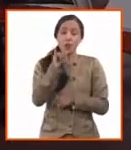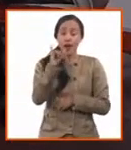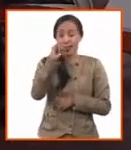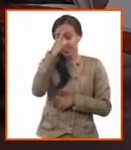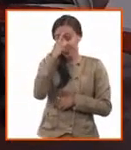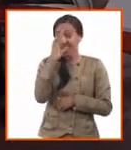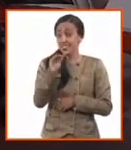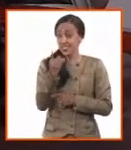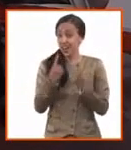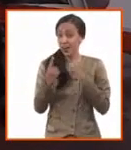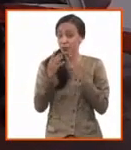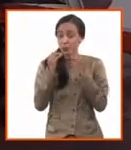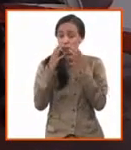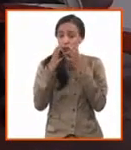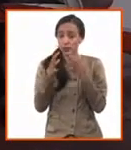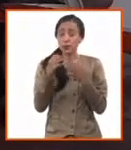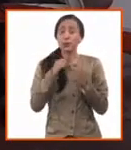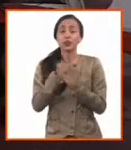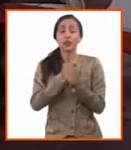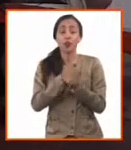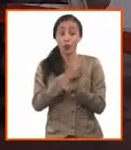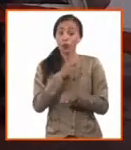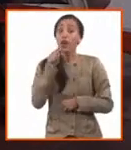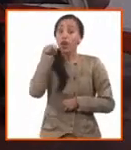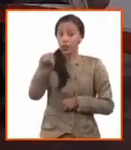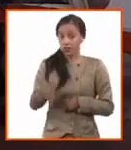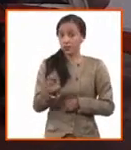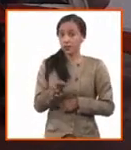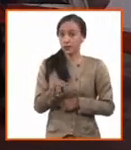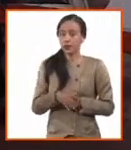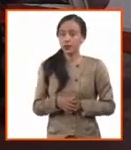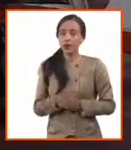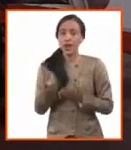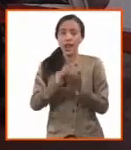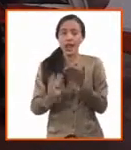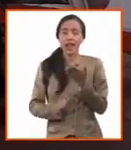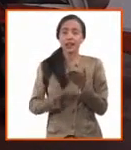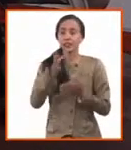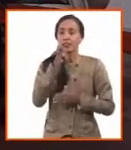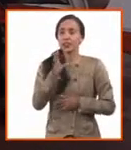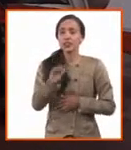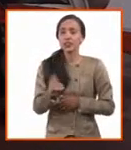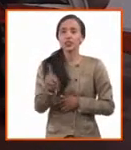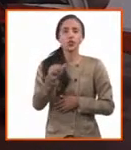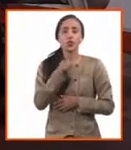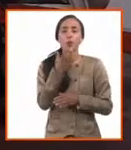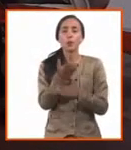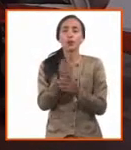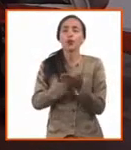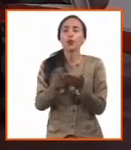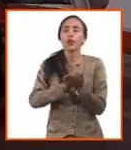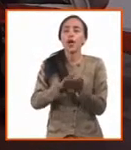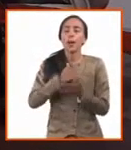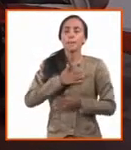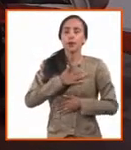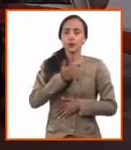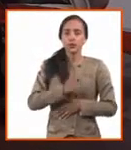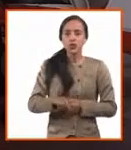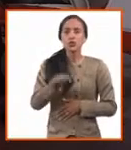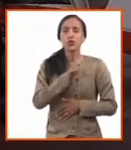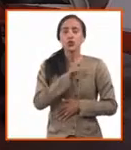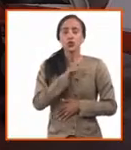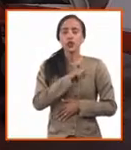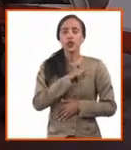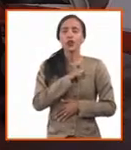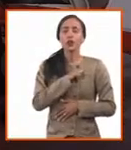además sabemos que él, en la carta famosa a Fidel, que fue lo que le dijo, yo no pido nada para mis hijos, solo quiero que vivan con lo mismo que la revolución es capaz